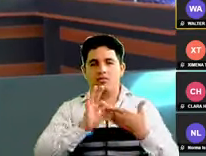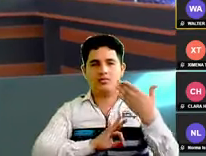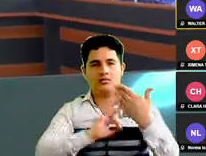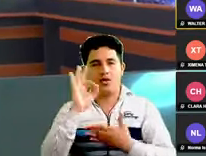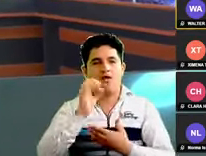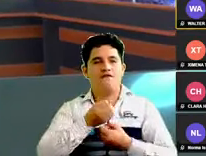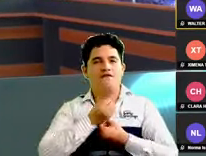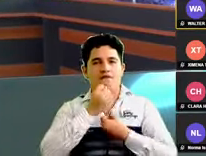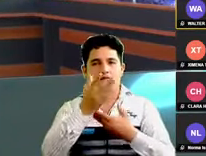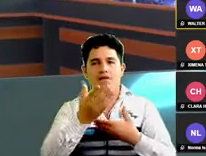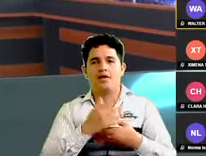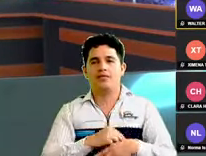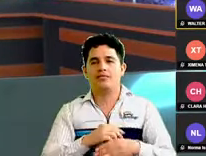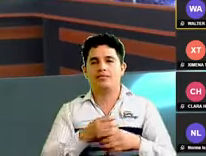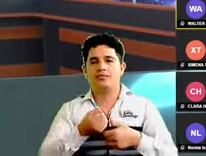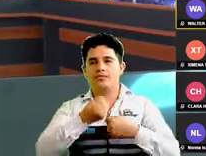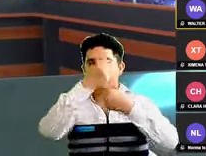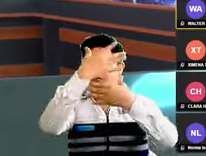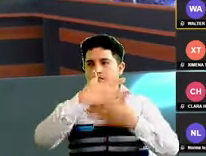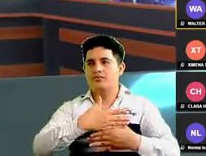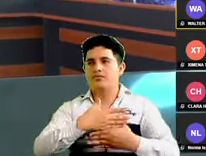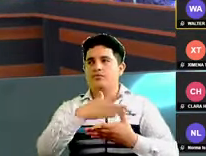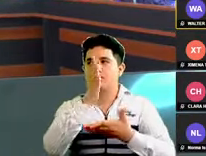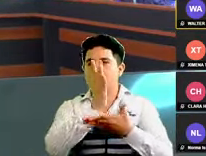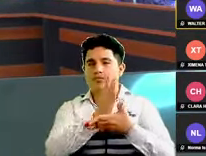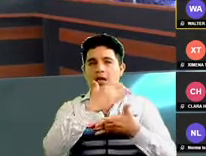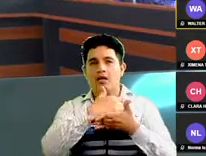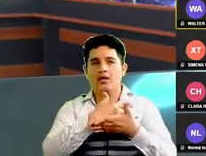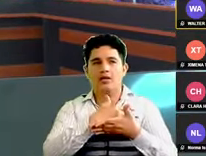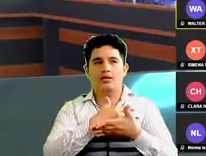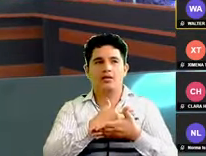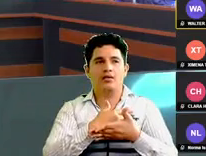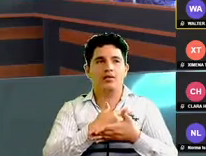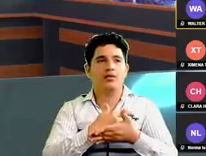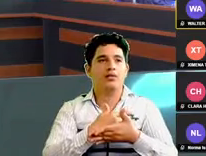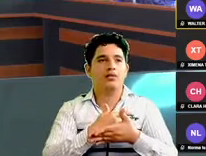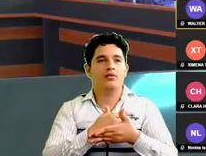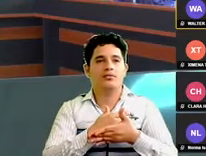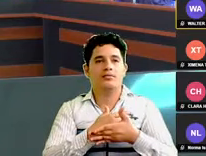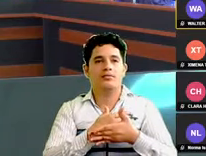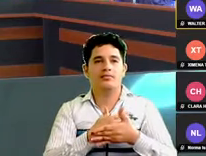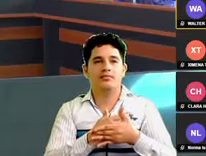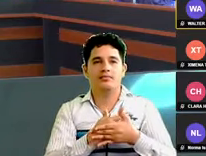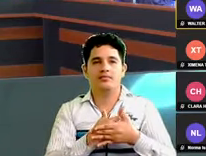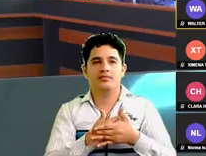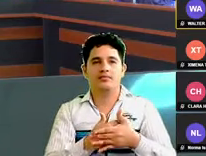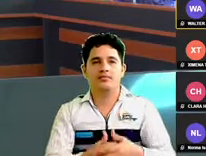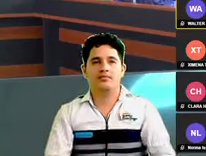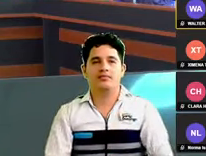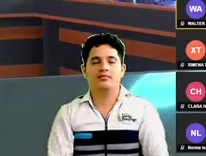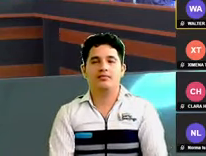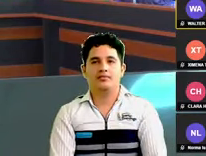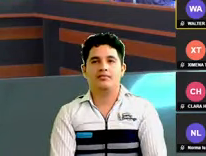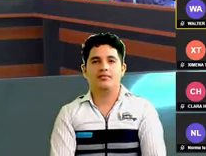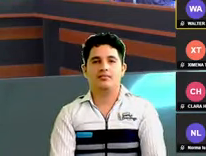correspondiente dentro del juicio de partición judicial signado con el número